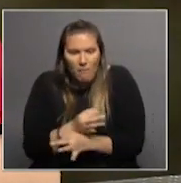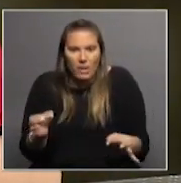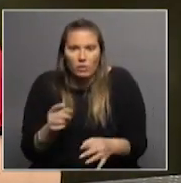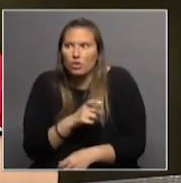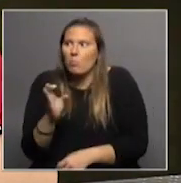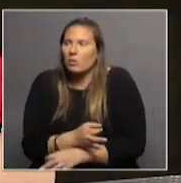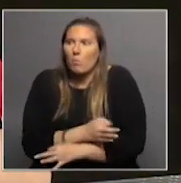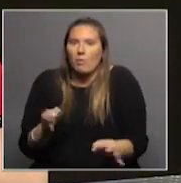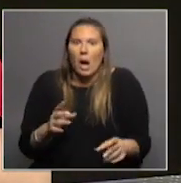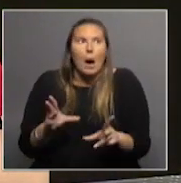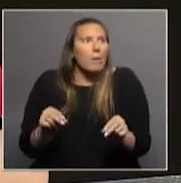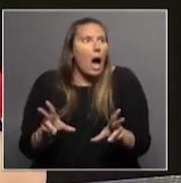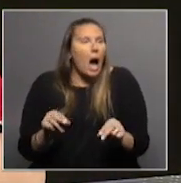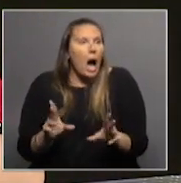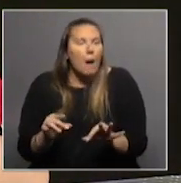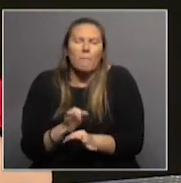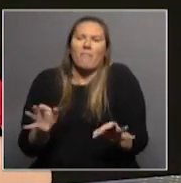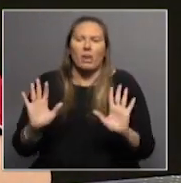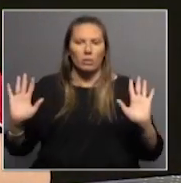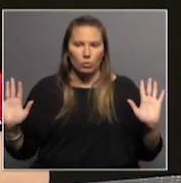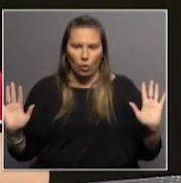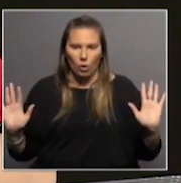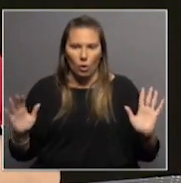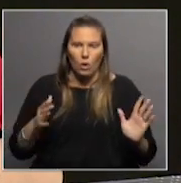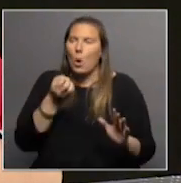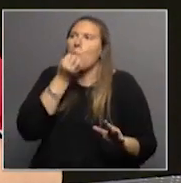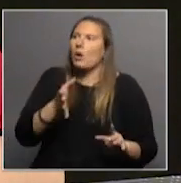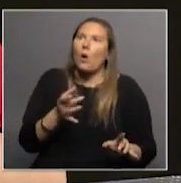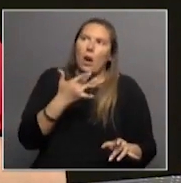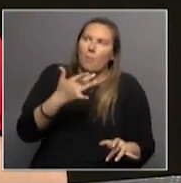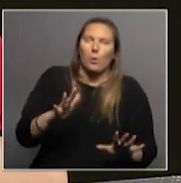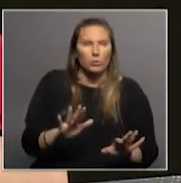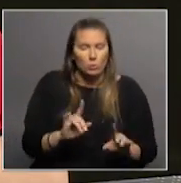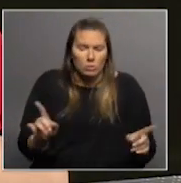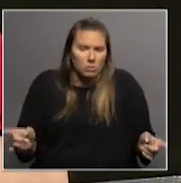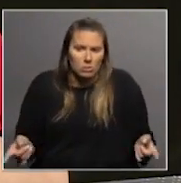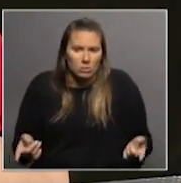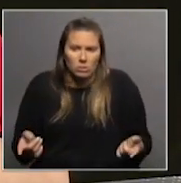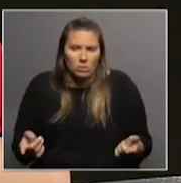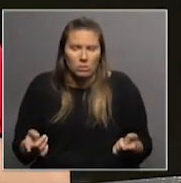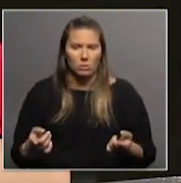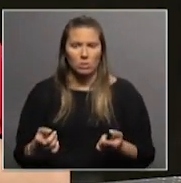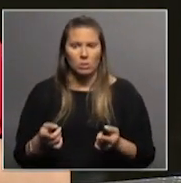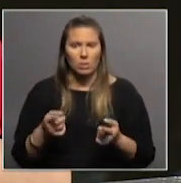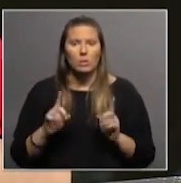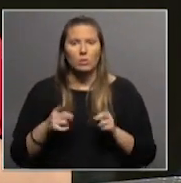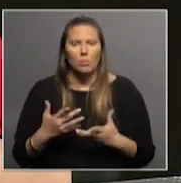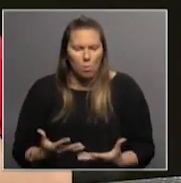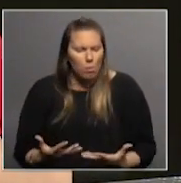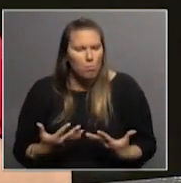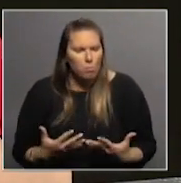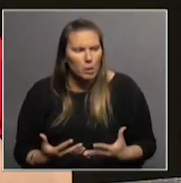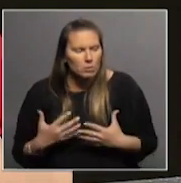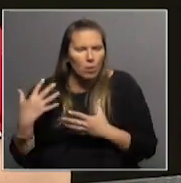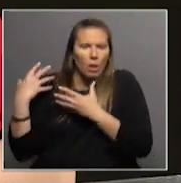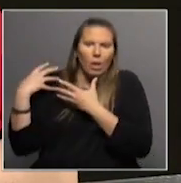aunque todo sea lo más maravilloso eso fue como también pesa mucho